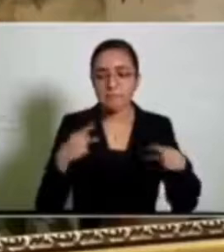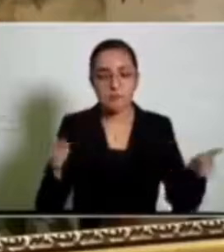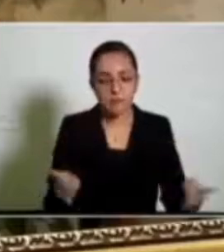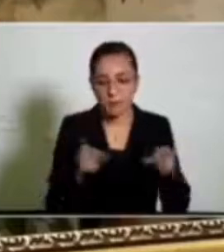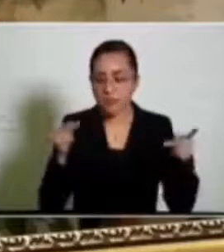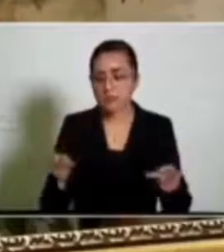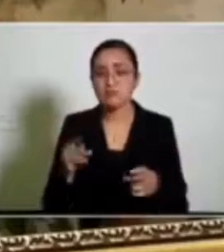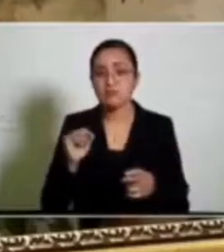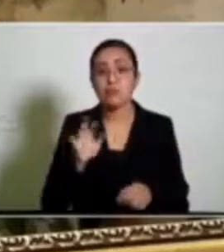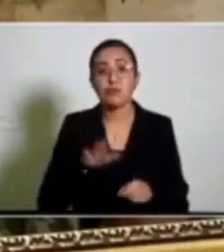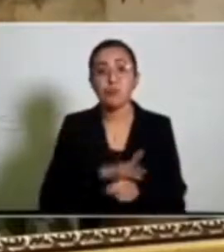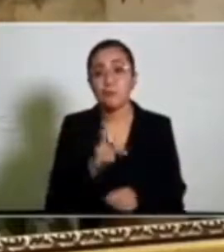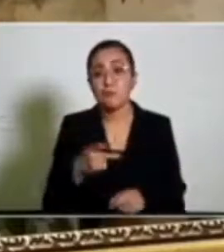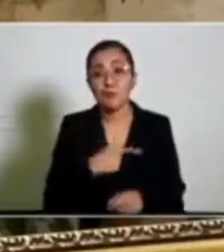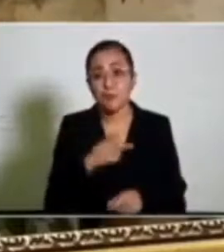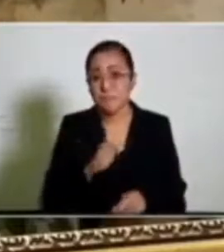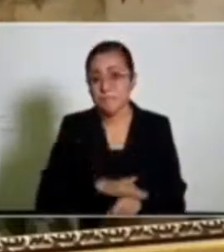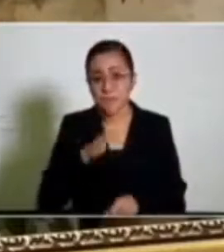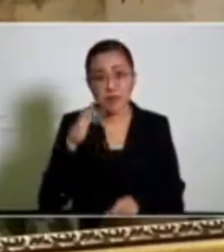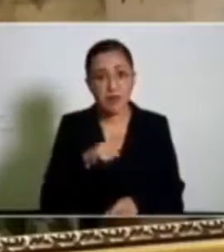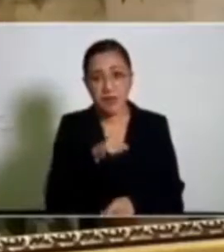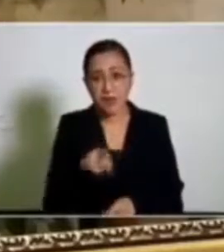pobreza.